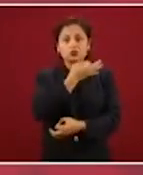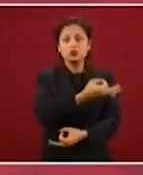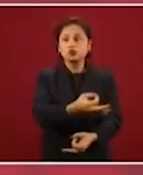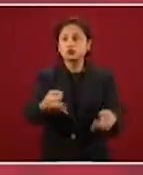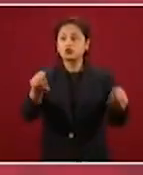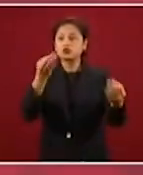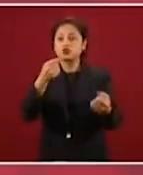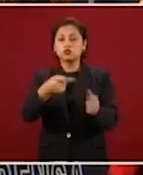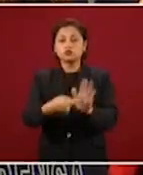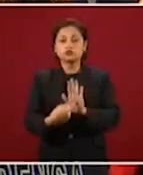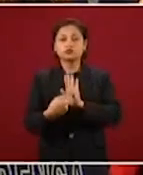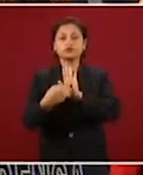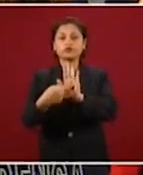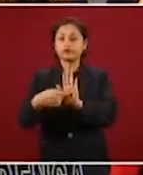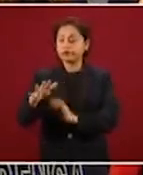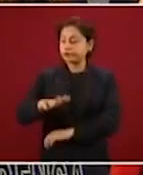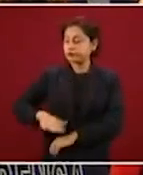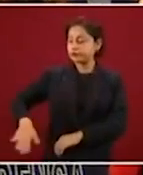En el Zócalo.